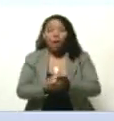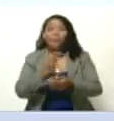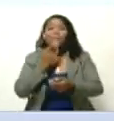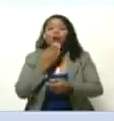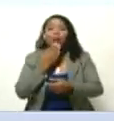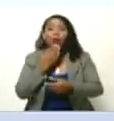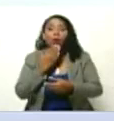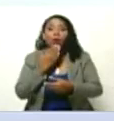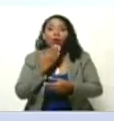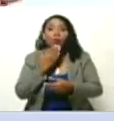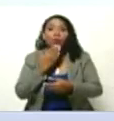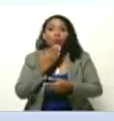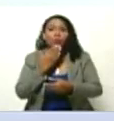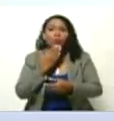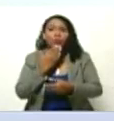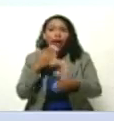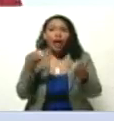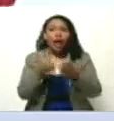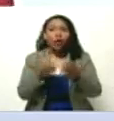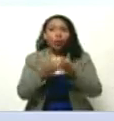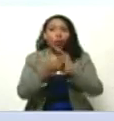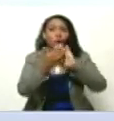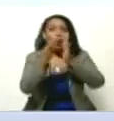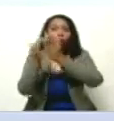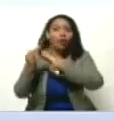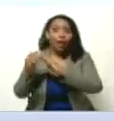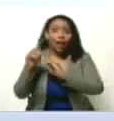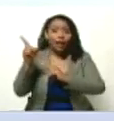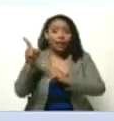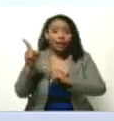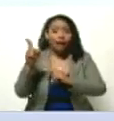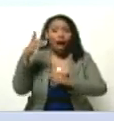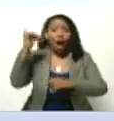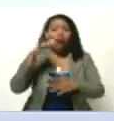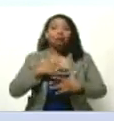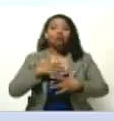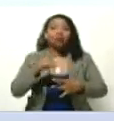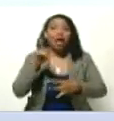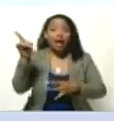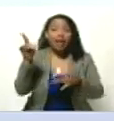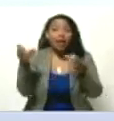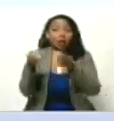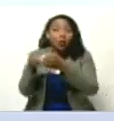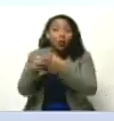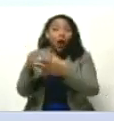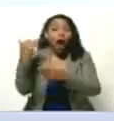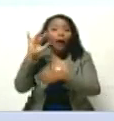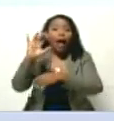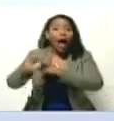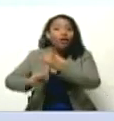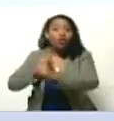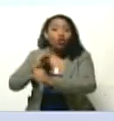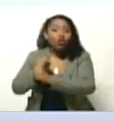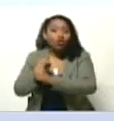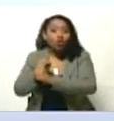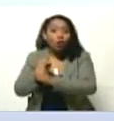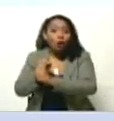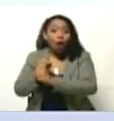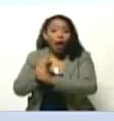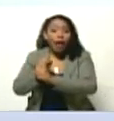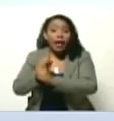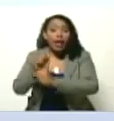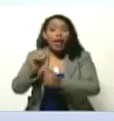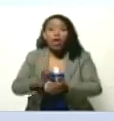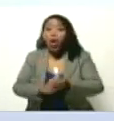Partido Comunista de Venezuela, ellos tienen sus intereses, esas cúpulas están asociadas, y los dirigentes del